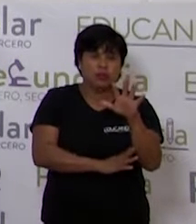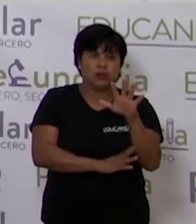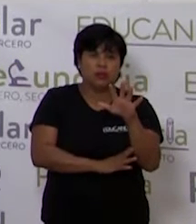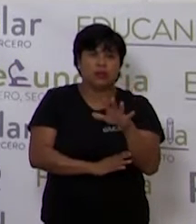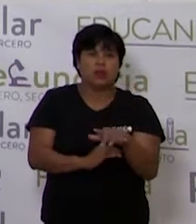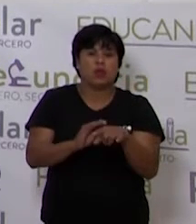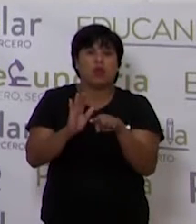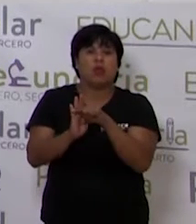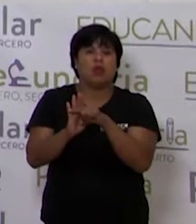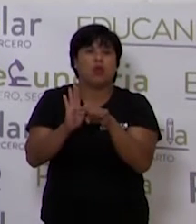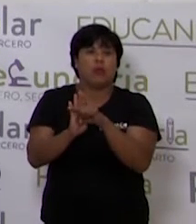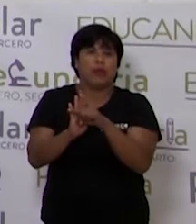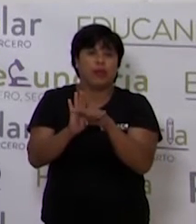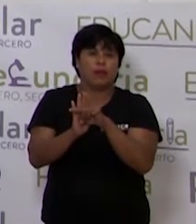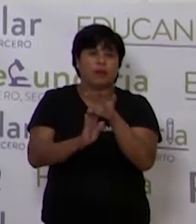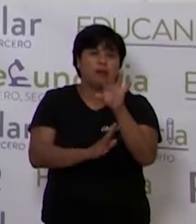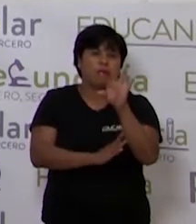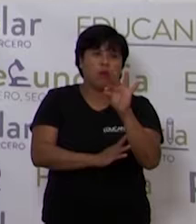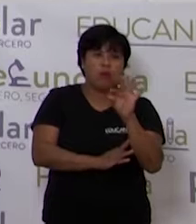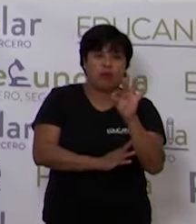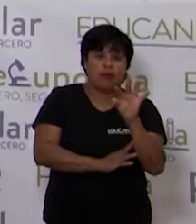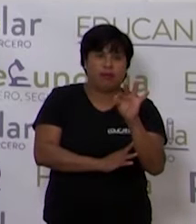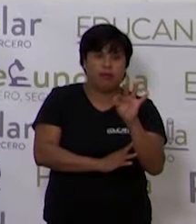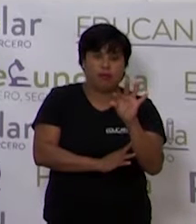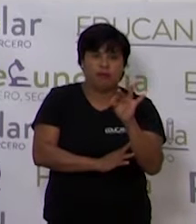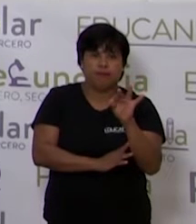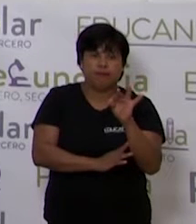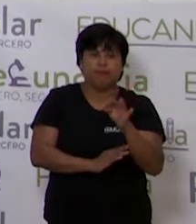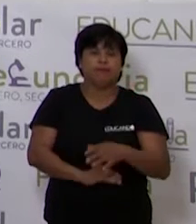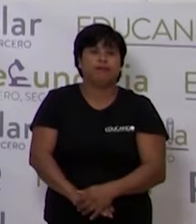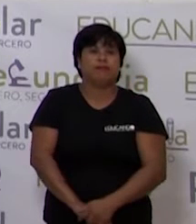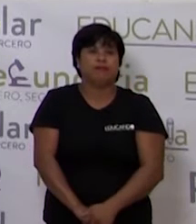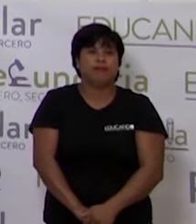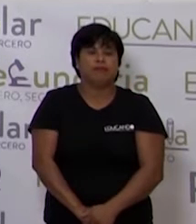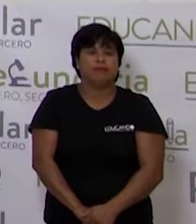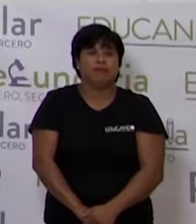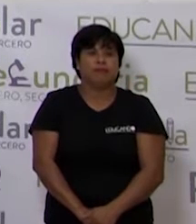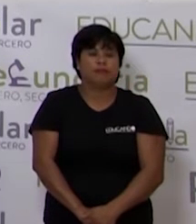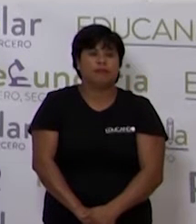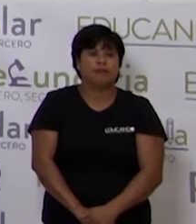menos 35 y menos 40.